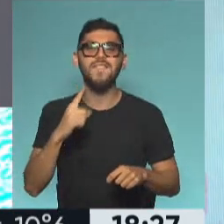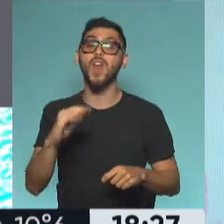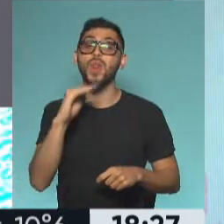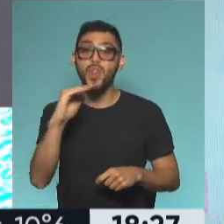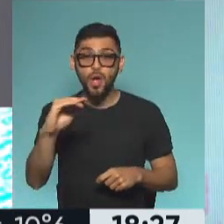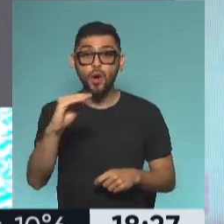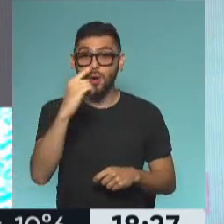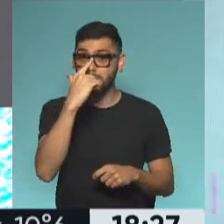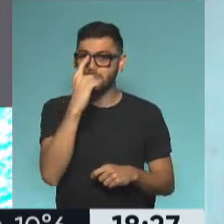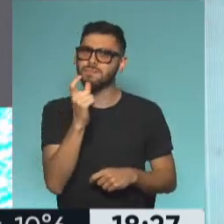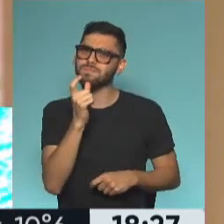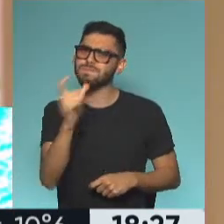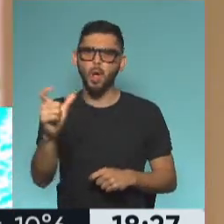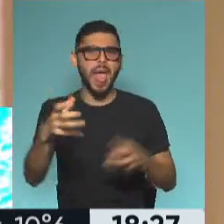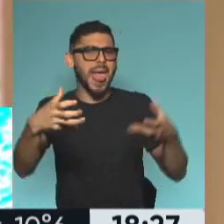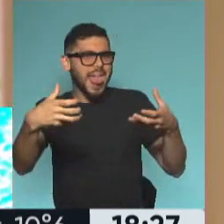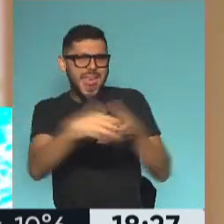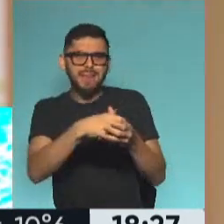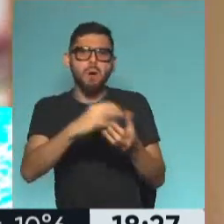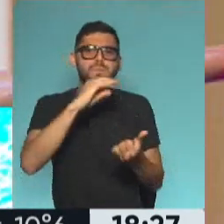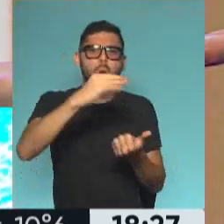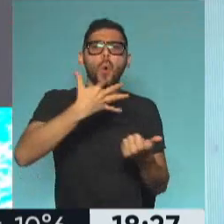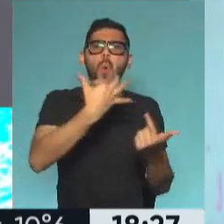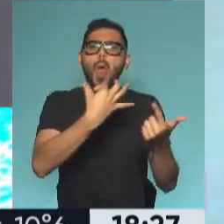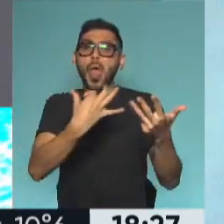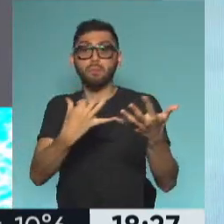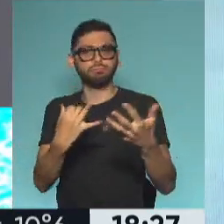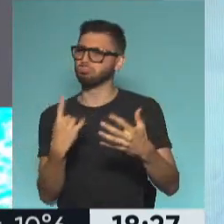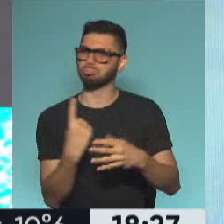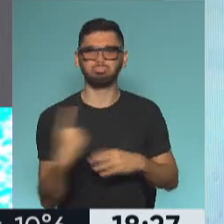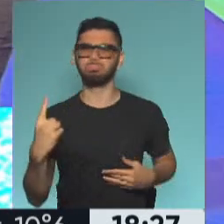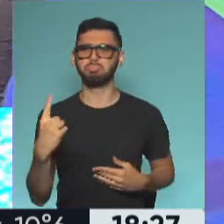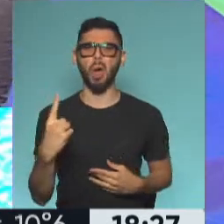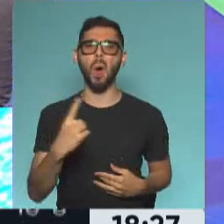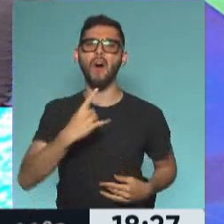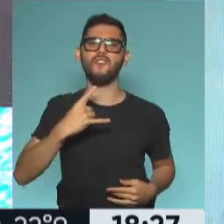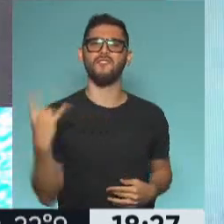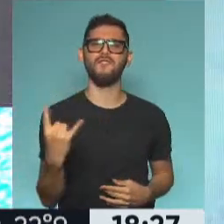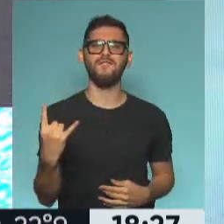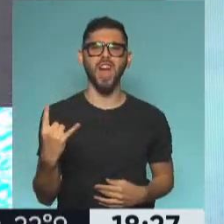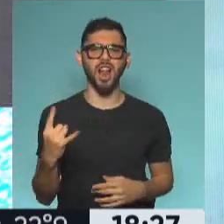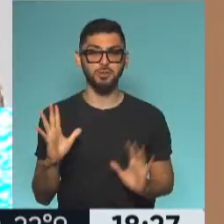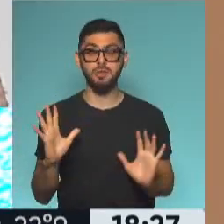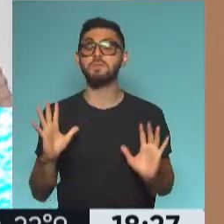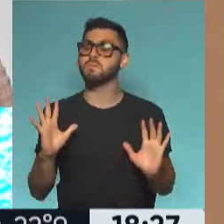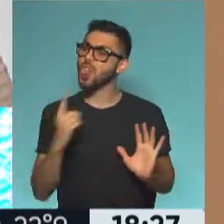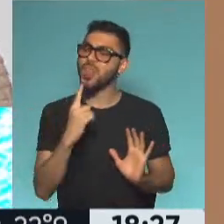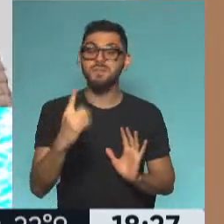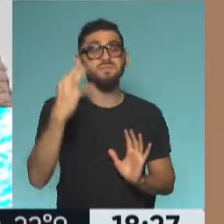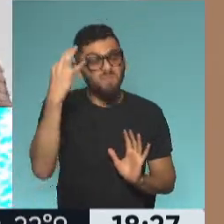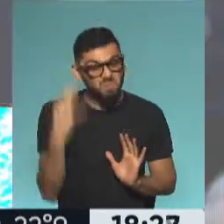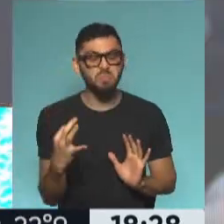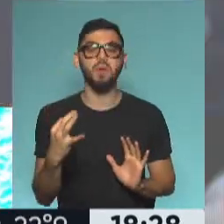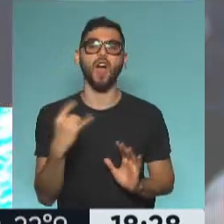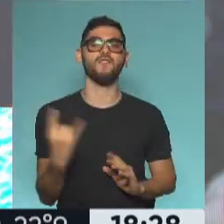dijo, respondió en contra de todo su equipo. Sí. Se la jugó y dijo que en realidad la